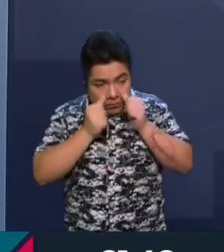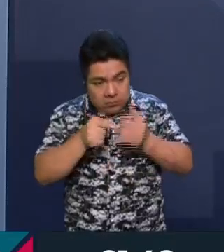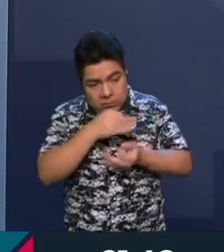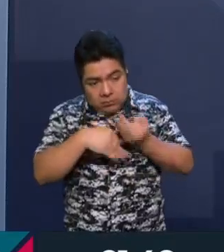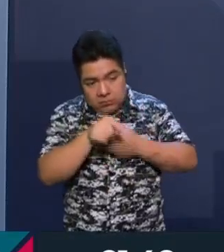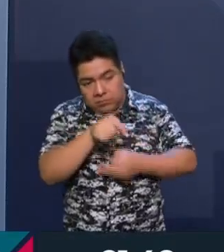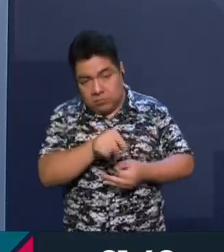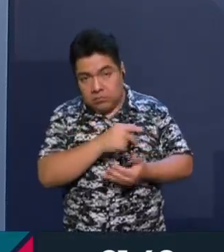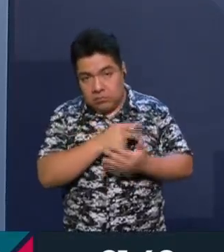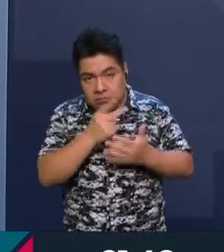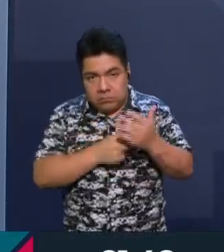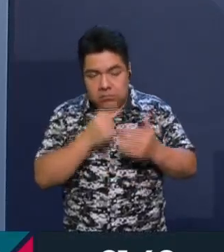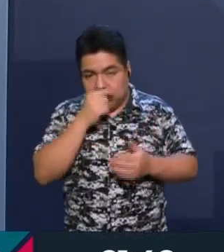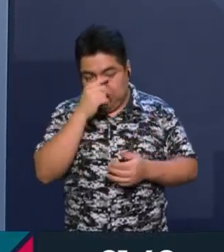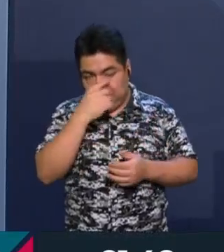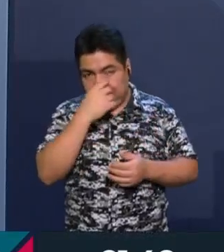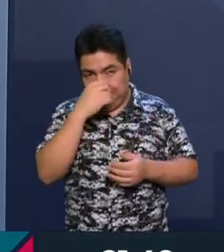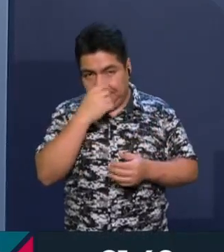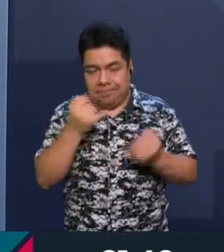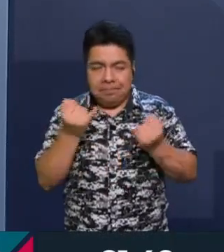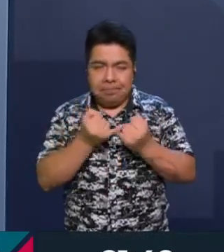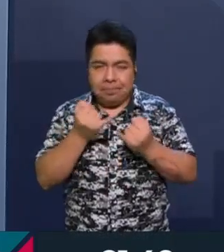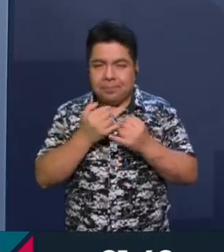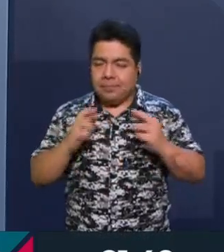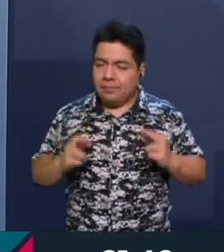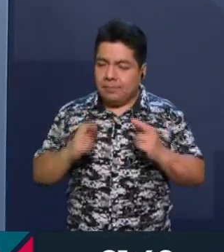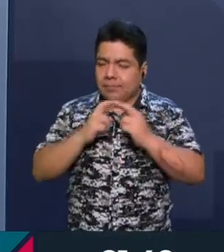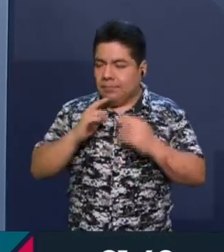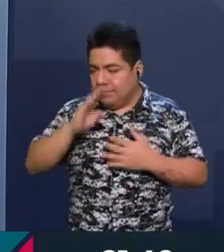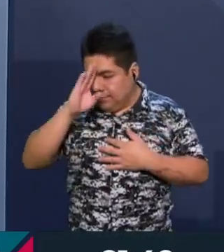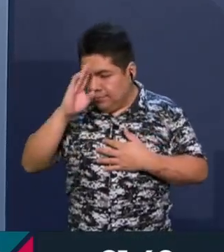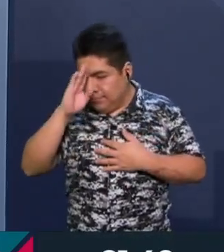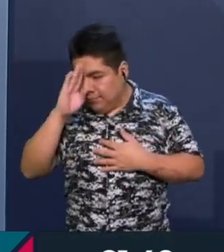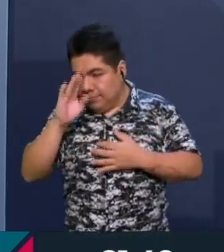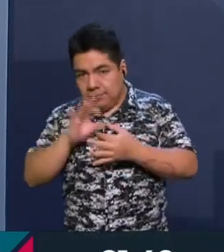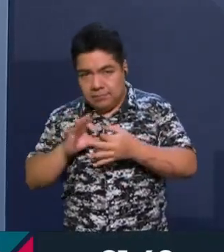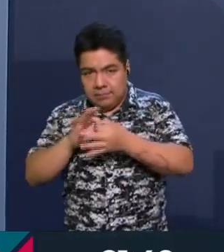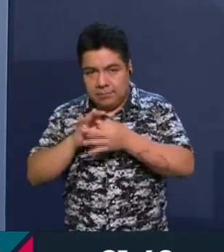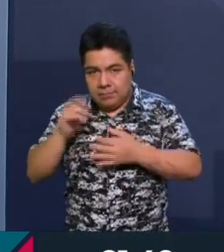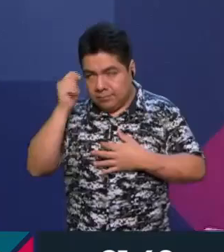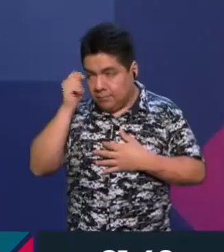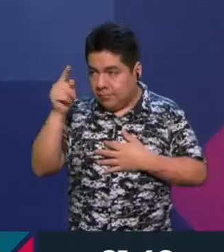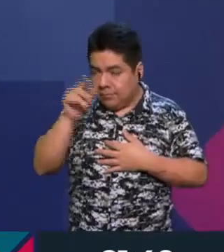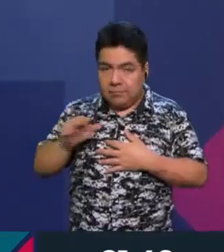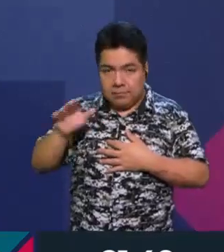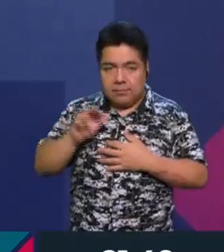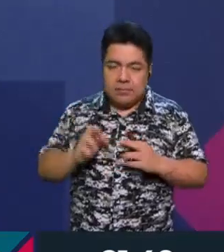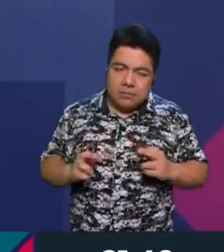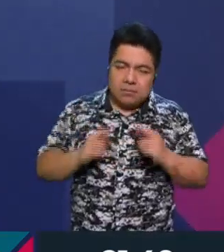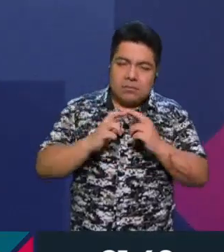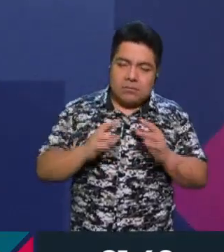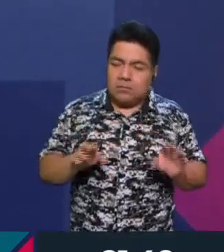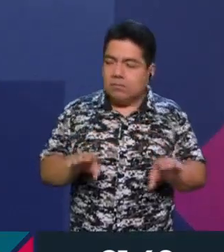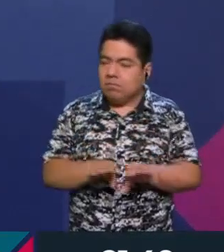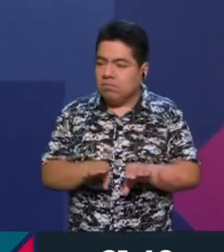me parece, también en el pensamiento religioso, que pues también podría vincularse a la teología de la liberación. Más que religioso, es ese